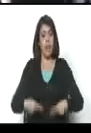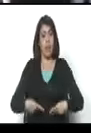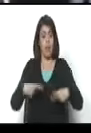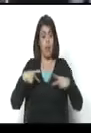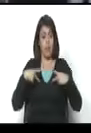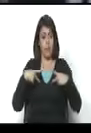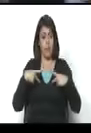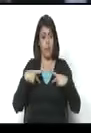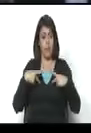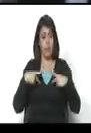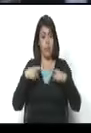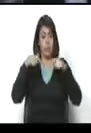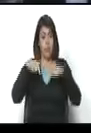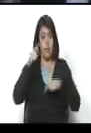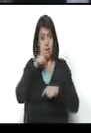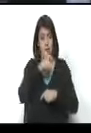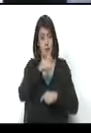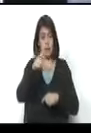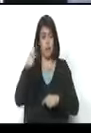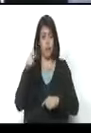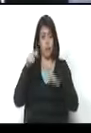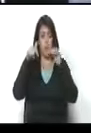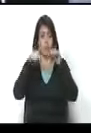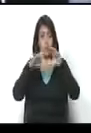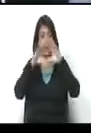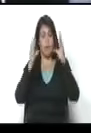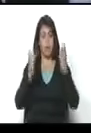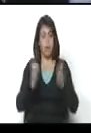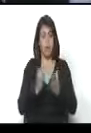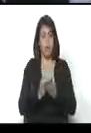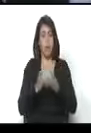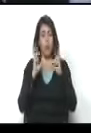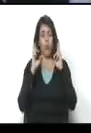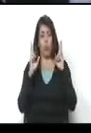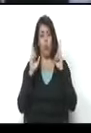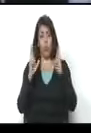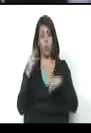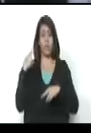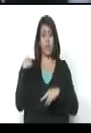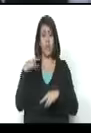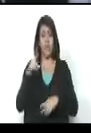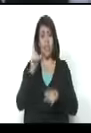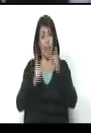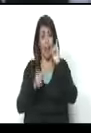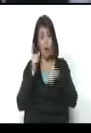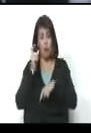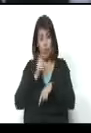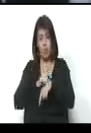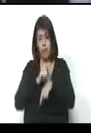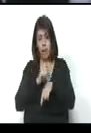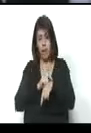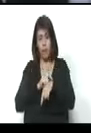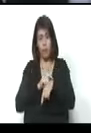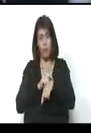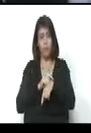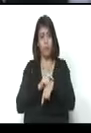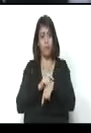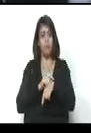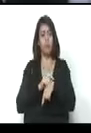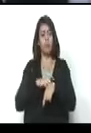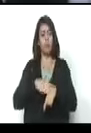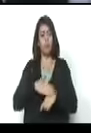vida de este pueblo y de este mundo, ojalá tengan en algún momento